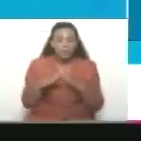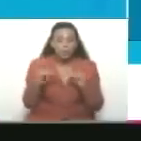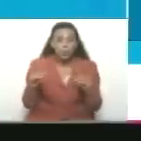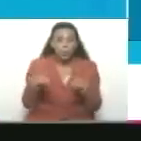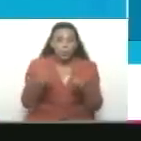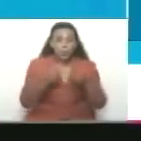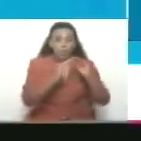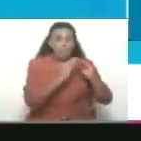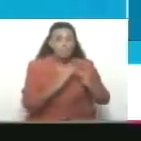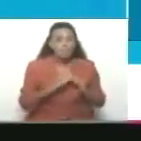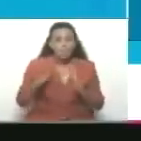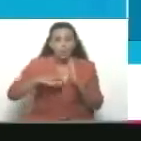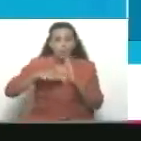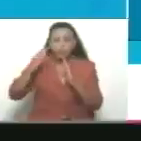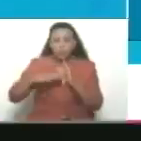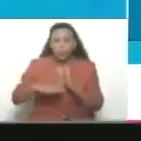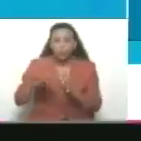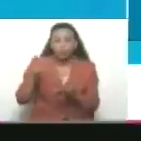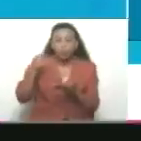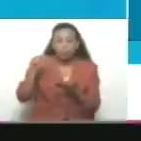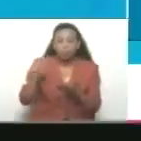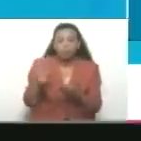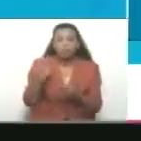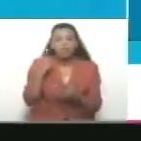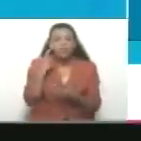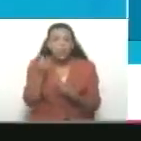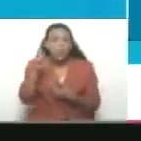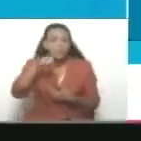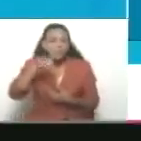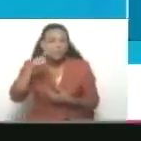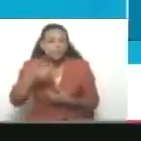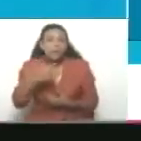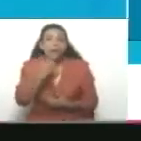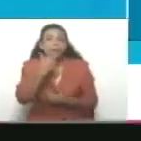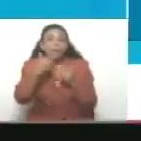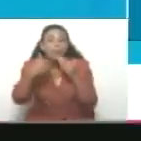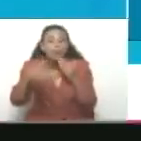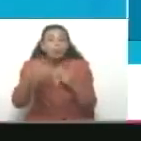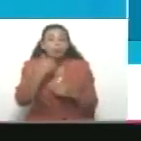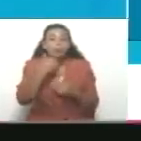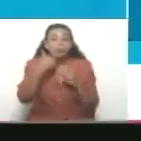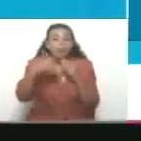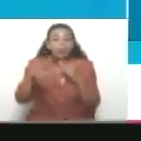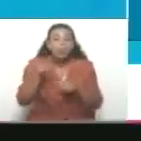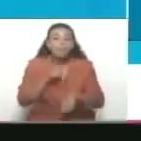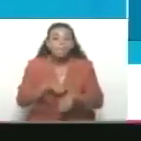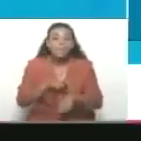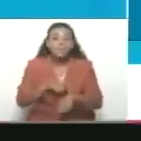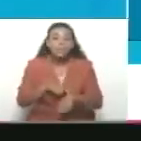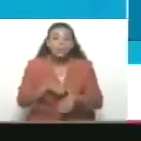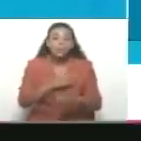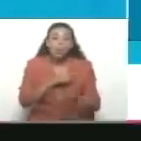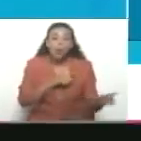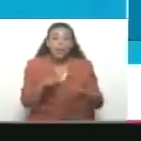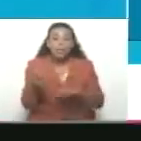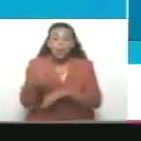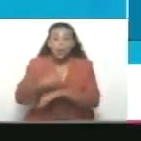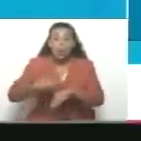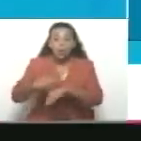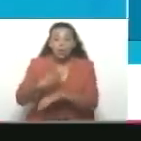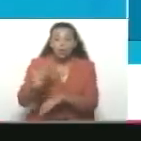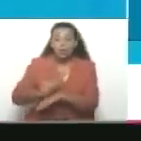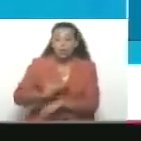las bricom miles ya han tomado nota pronto en unos minutos debe estar allá el gobernador el